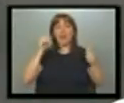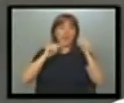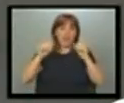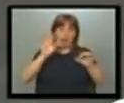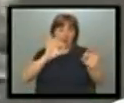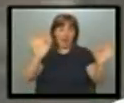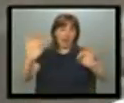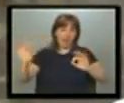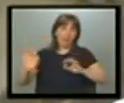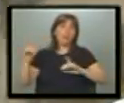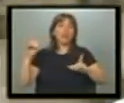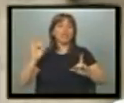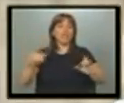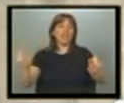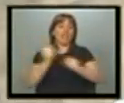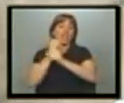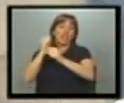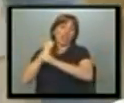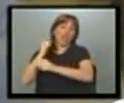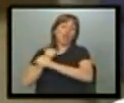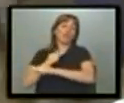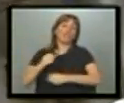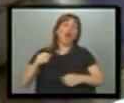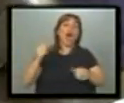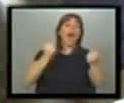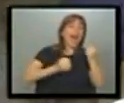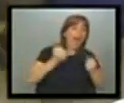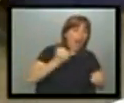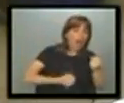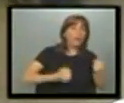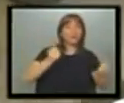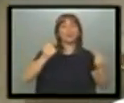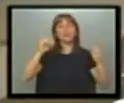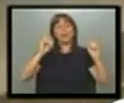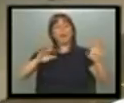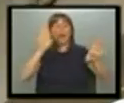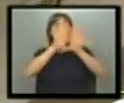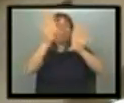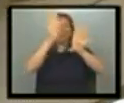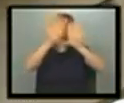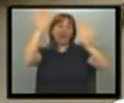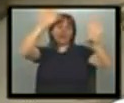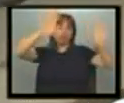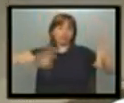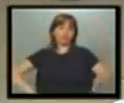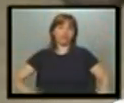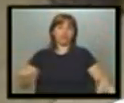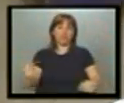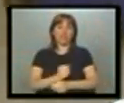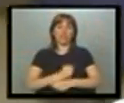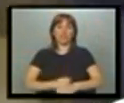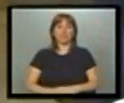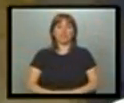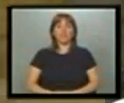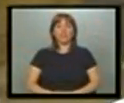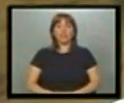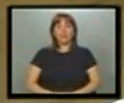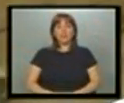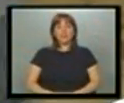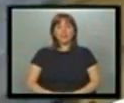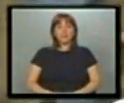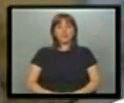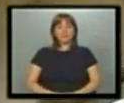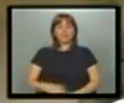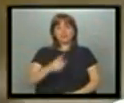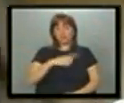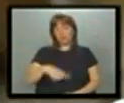son importantes, tanto en el auto como en este comercio, que claro, sufrió la sorpresa de un auto que de golpe se le metió dentro